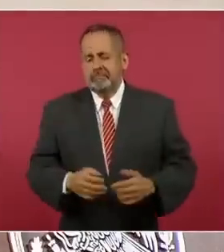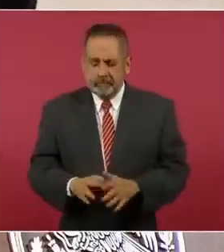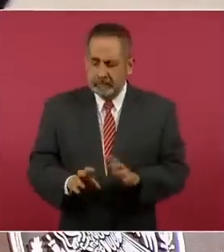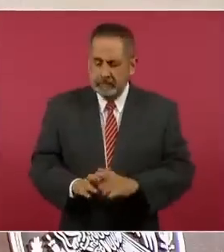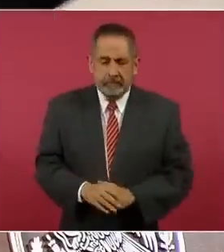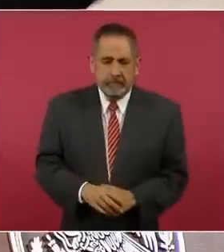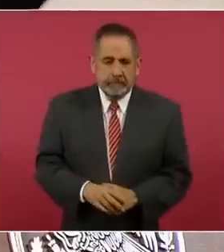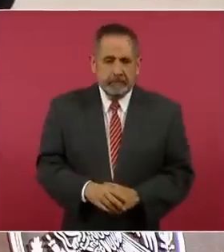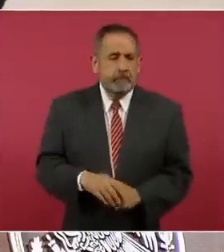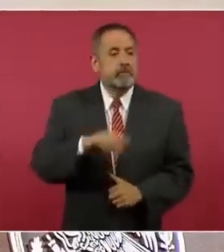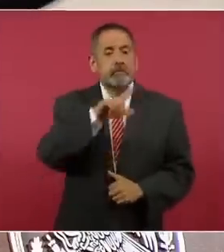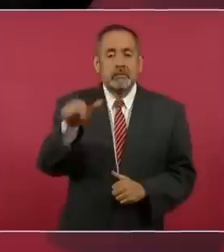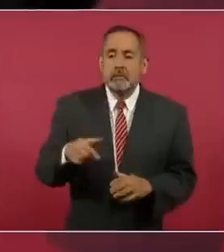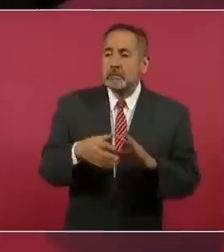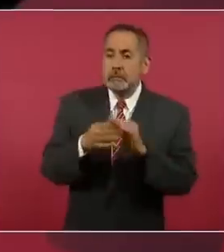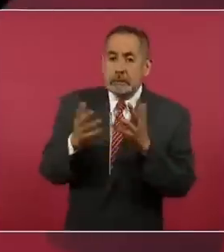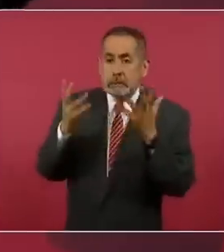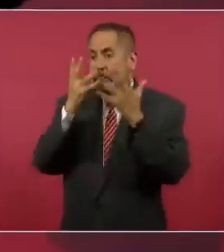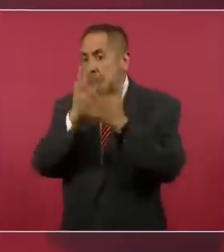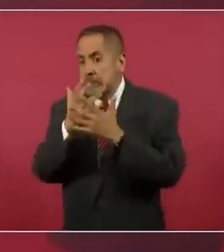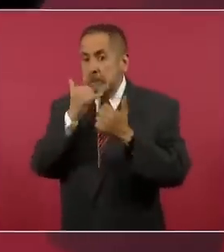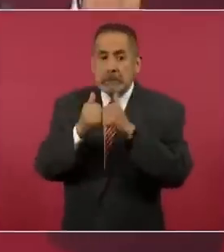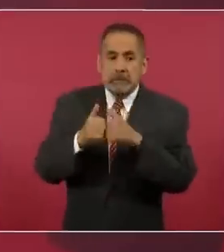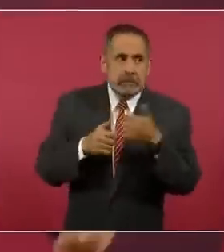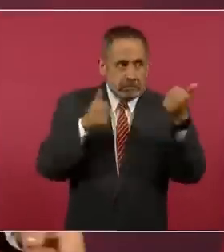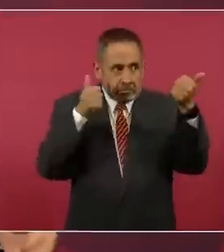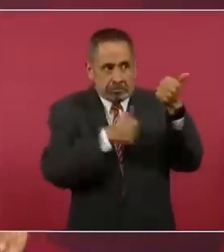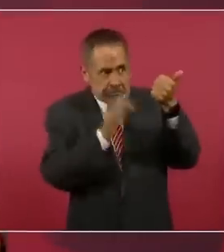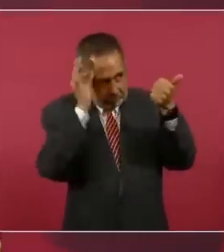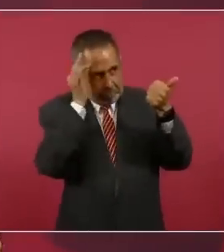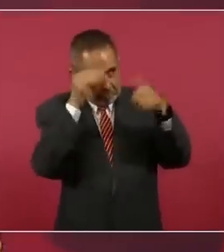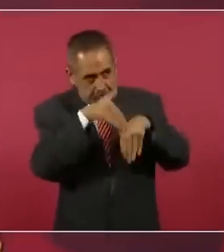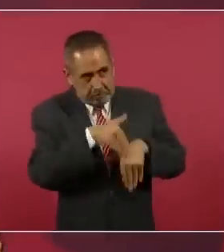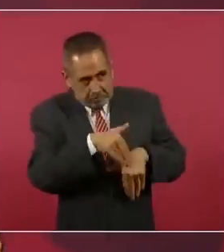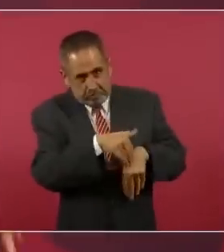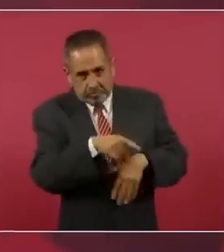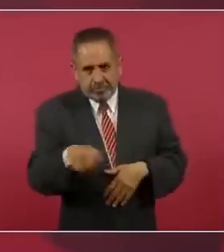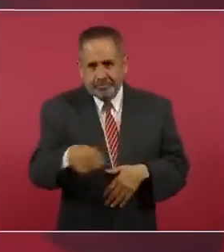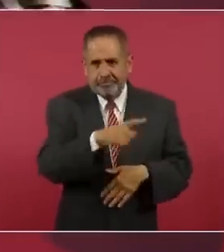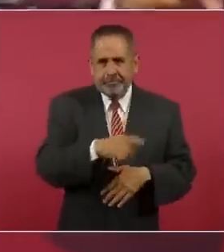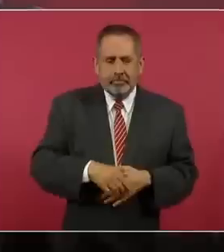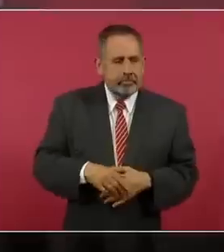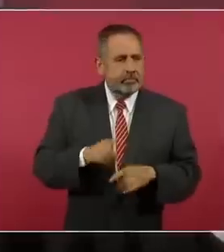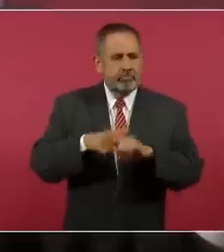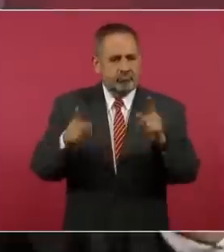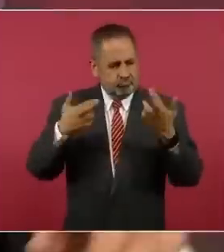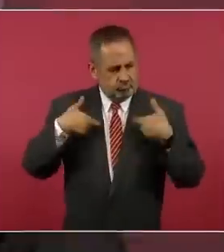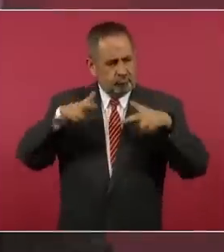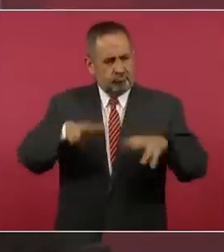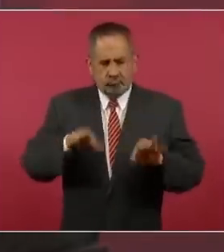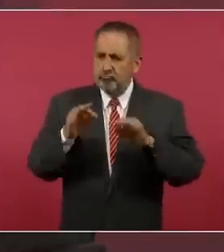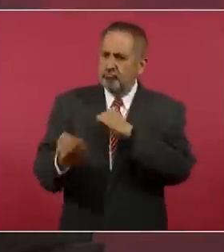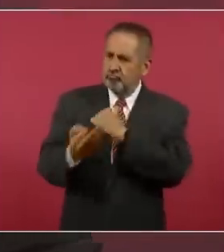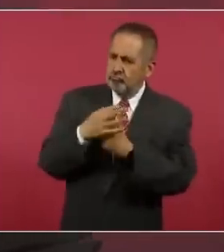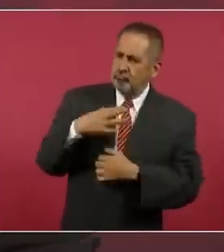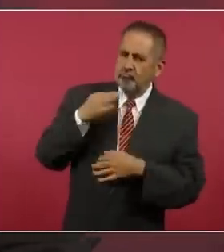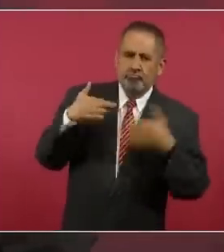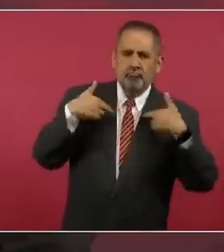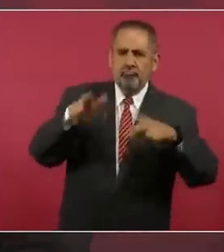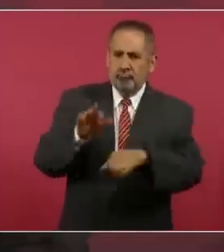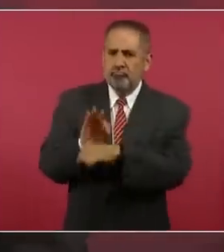y luego ya tienen que actuar como empleados de ellos, no como representantes del pueblo.